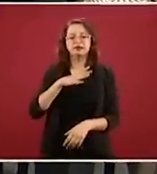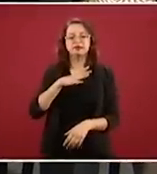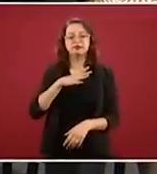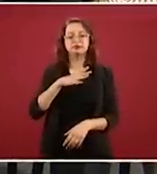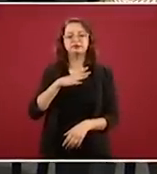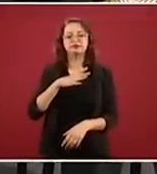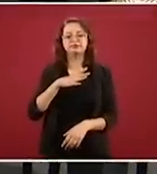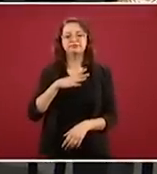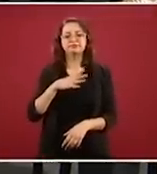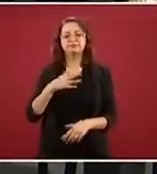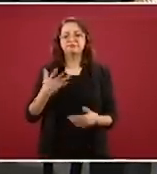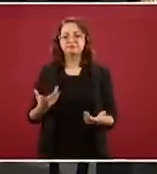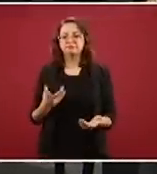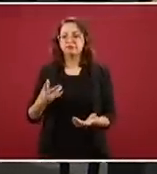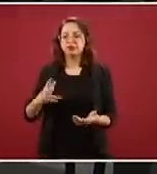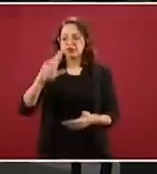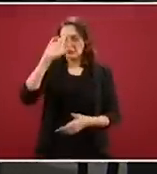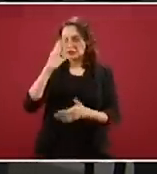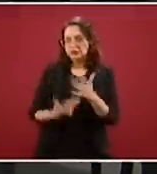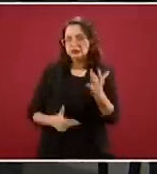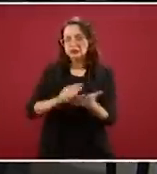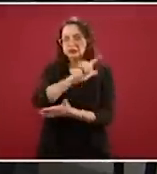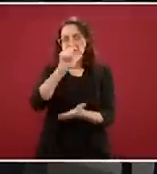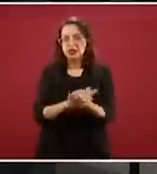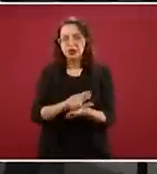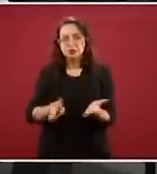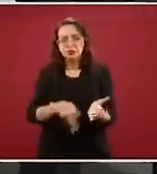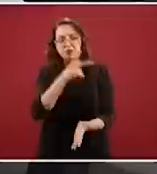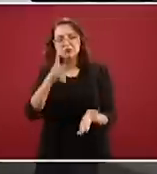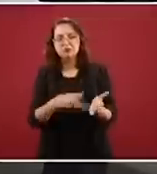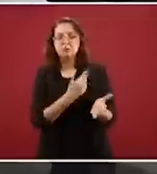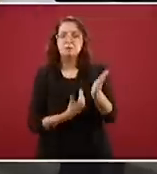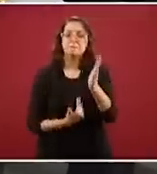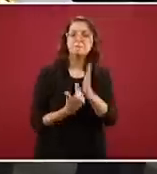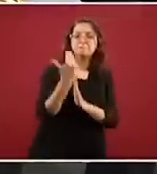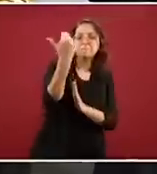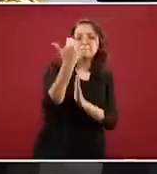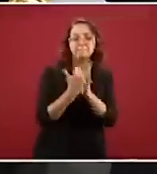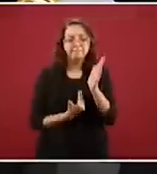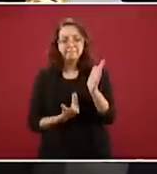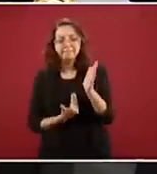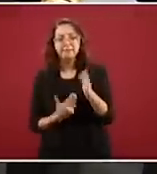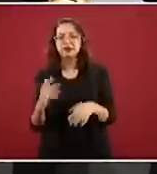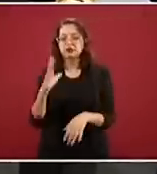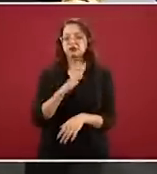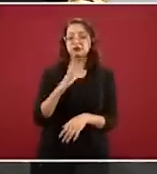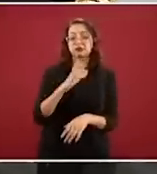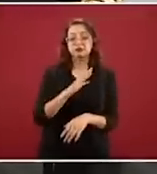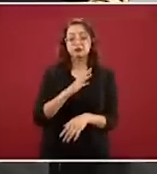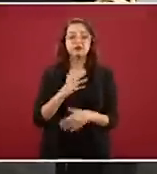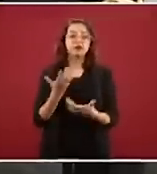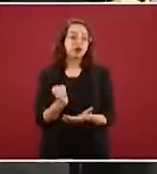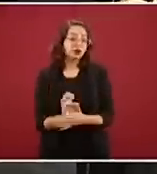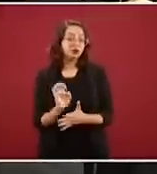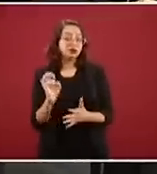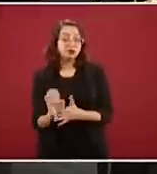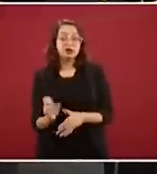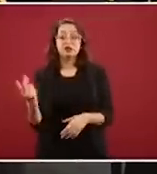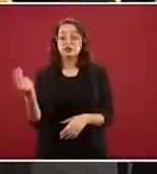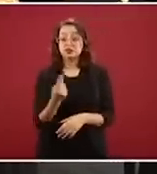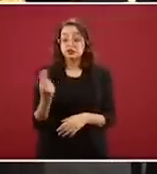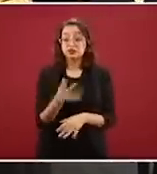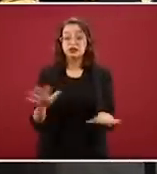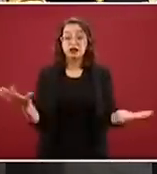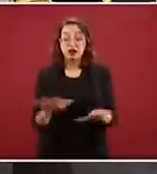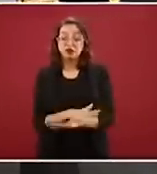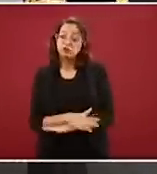en la incidencia delictiva. Por eso, si hace falta, tienen que